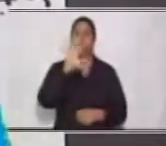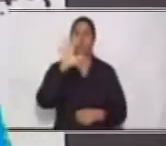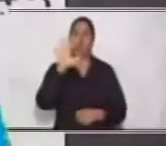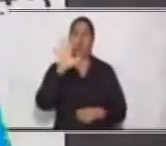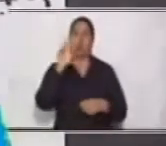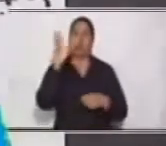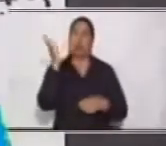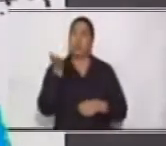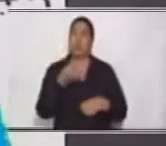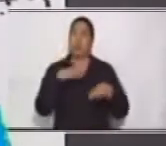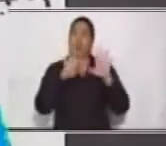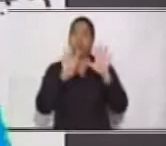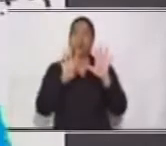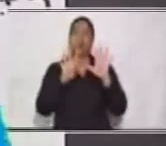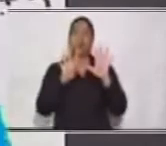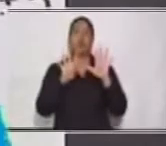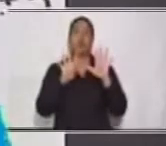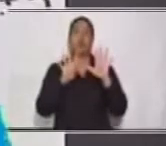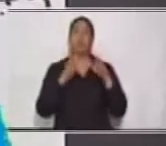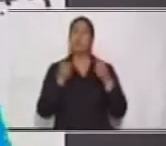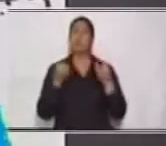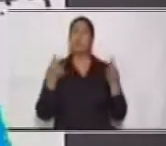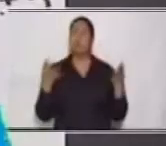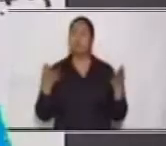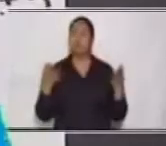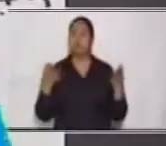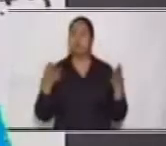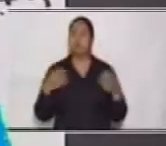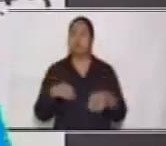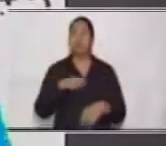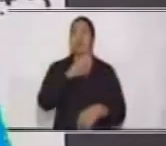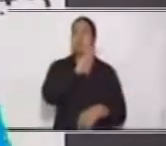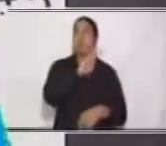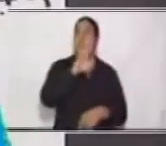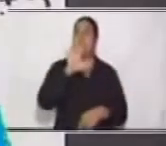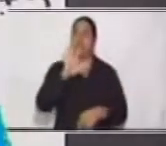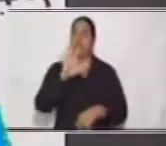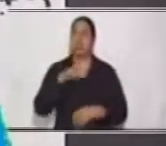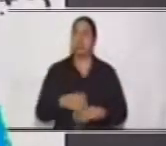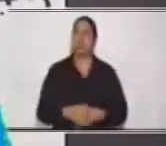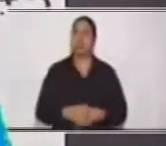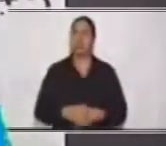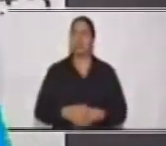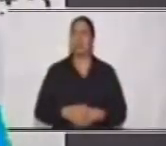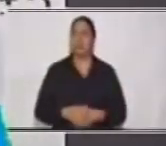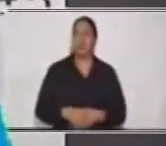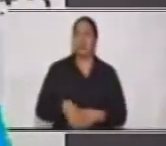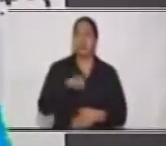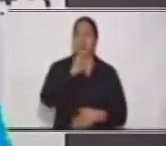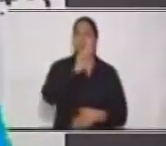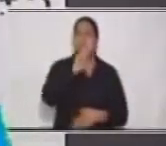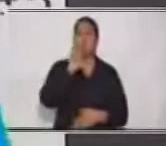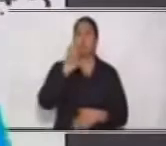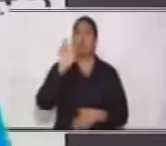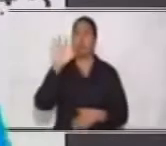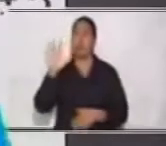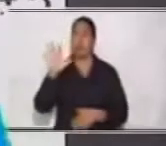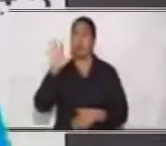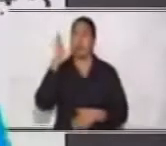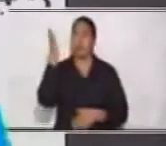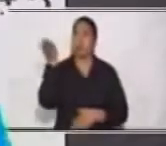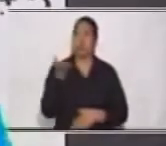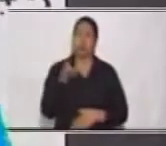225 dividido 9 nos va a dar 25. Y 225